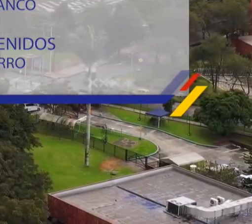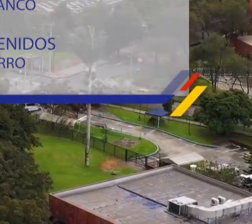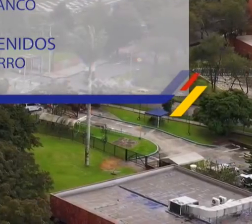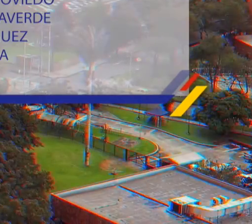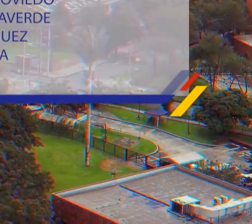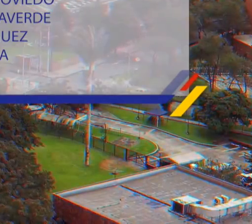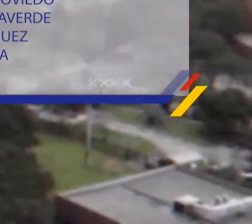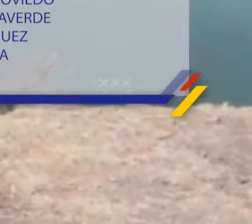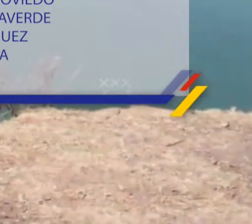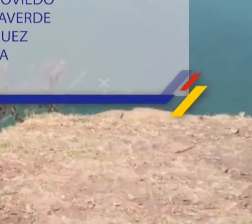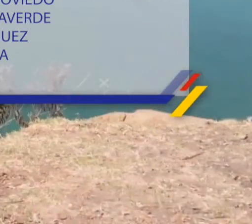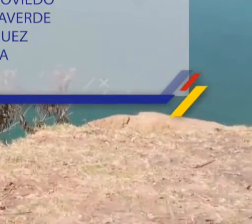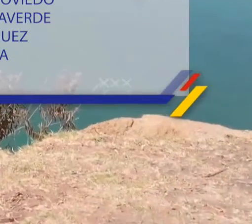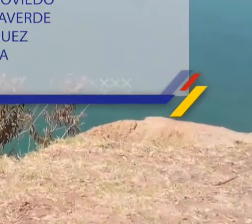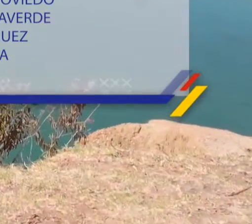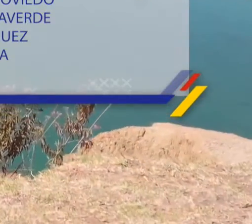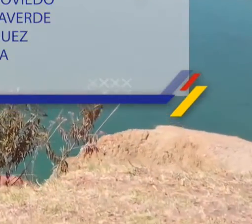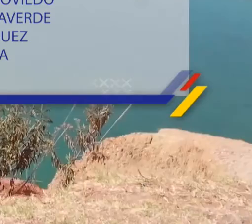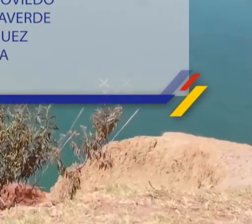¡Gracias!